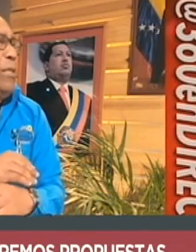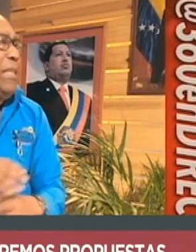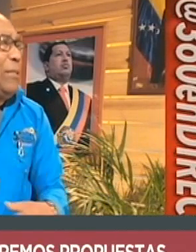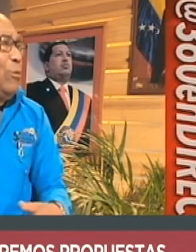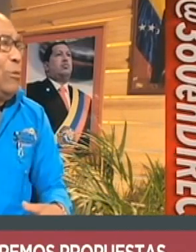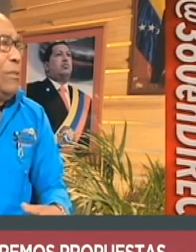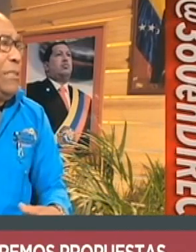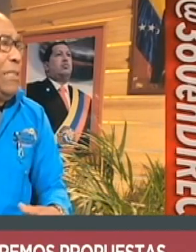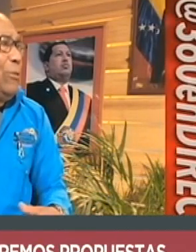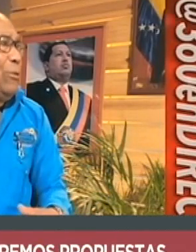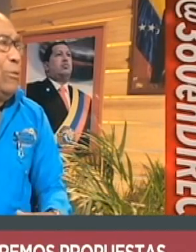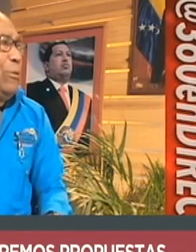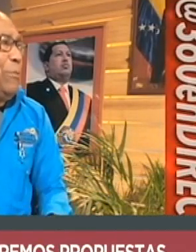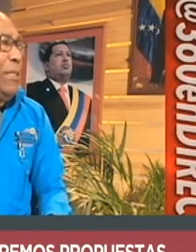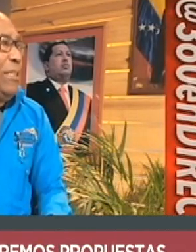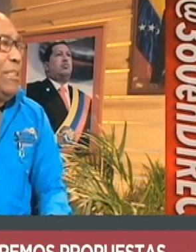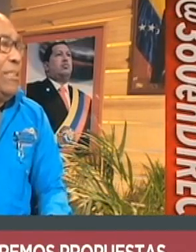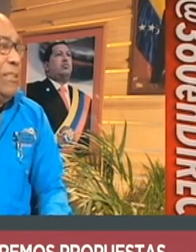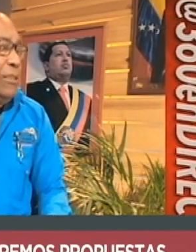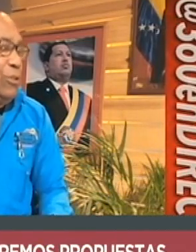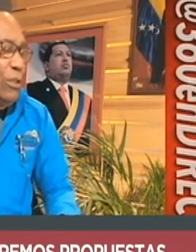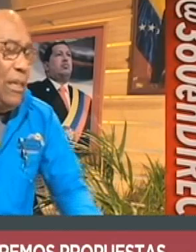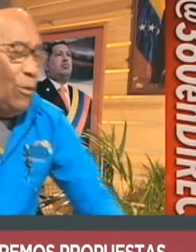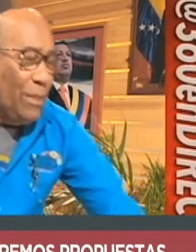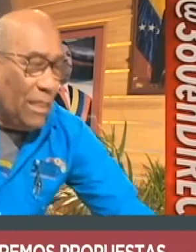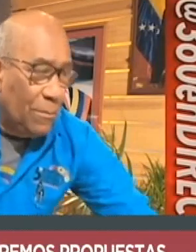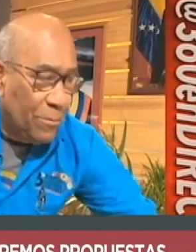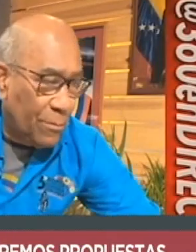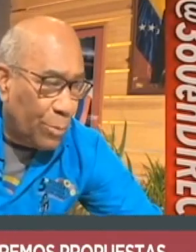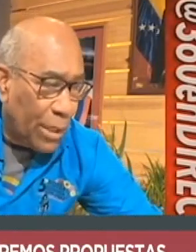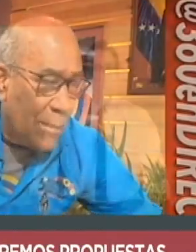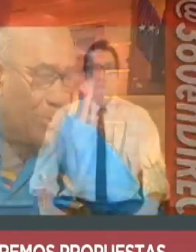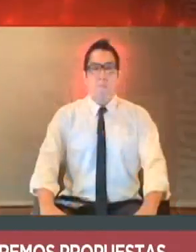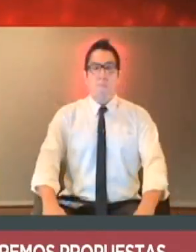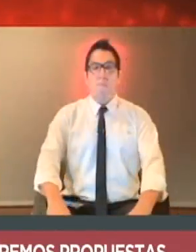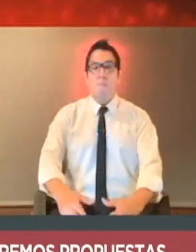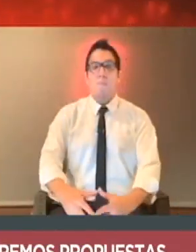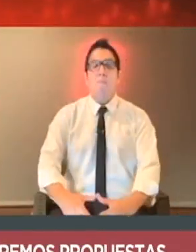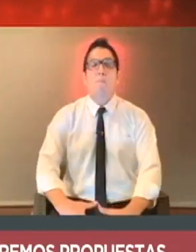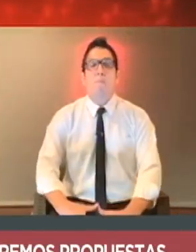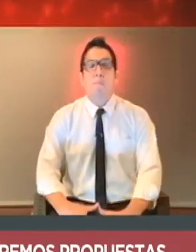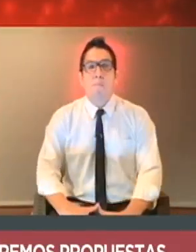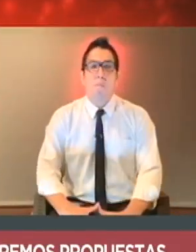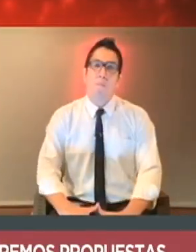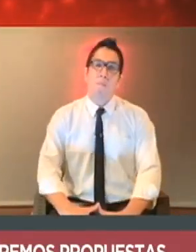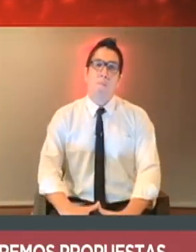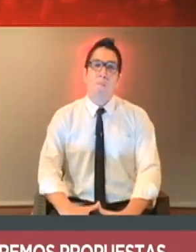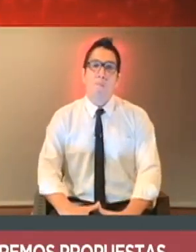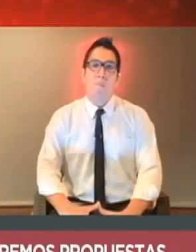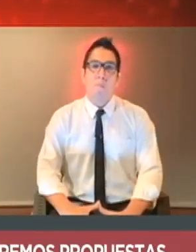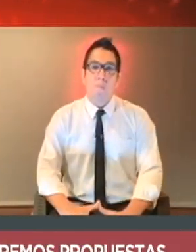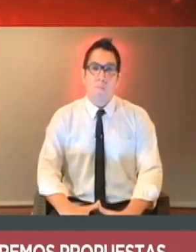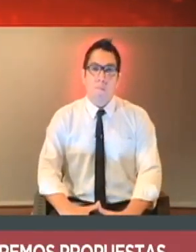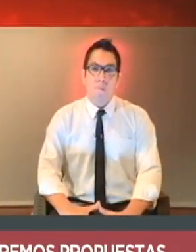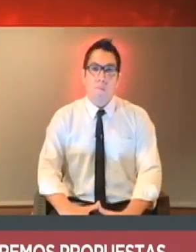hay propuestas que tú no te imaginas. Yo tengo, mira, por ejemplo,